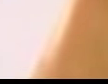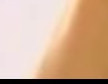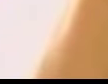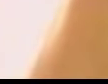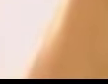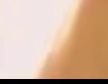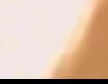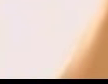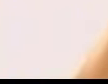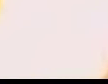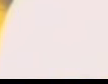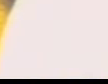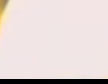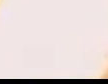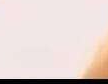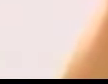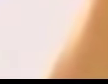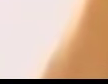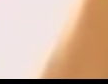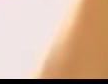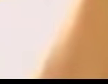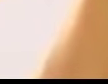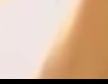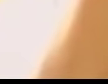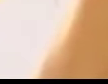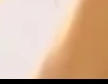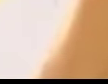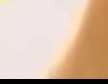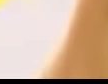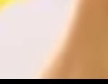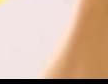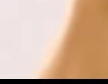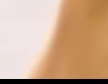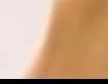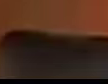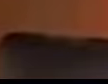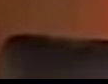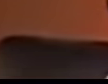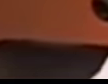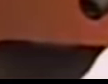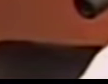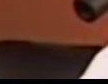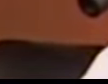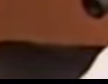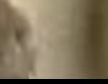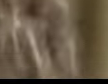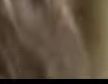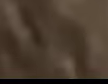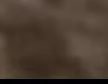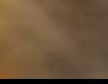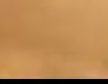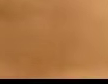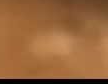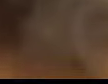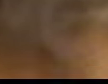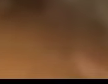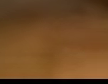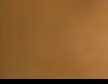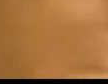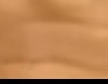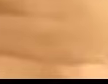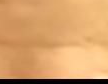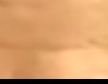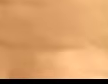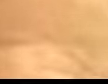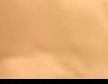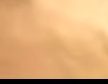aguas turbulentas. Ah. También hay el tubing, ¿sí sabe lo que es el tubing, no? No. Teletubing nomás el neumático, visto, ¿no? La, ¿ah? Teletubing nomás he visto.